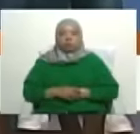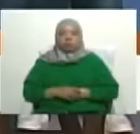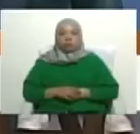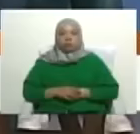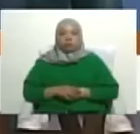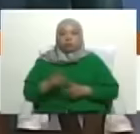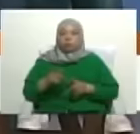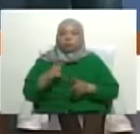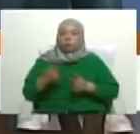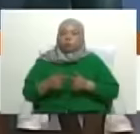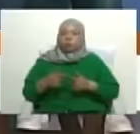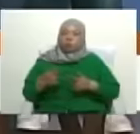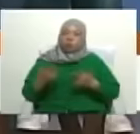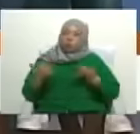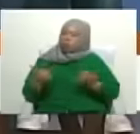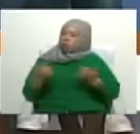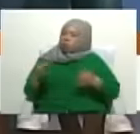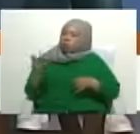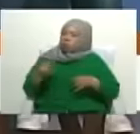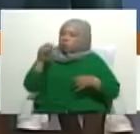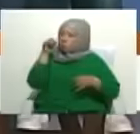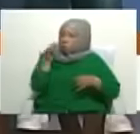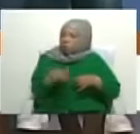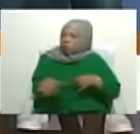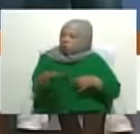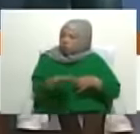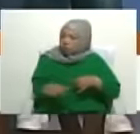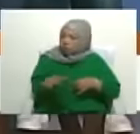entonces, no, pero ¿por qué estabas tan tarde en ese sitio?